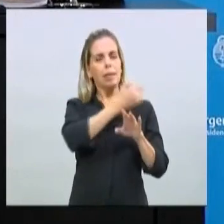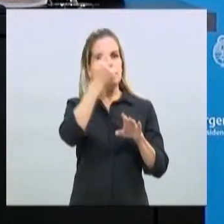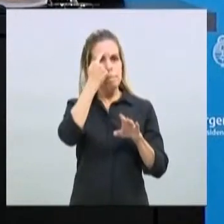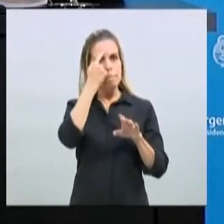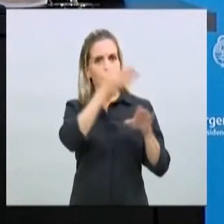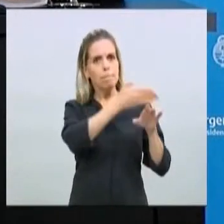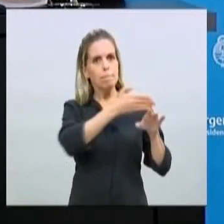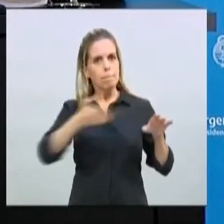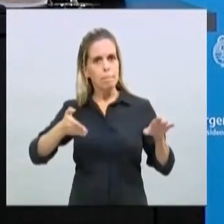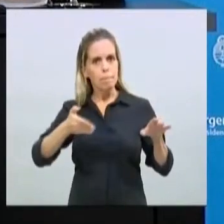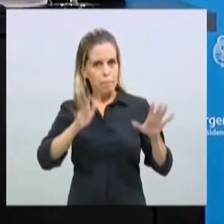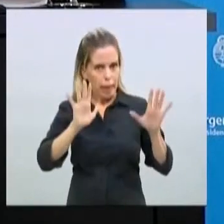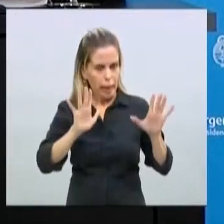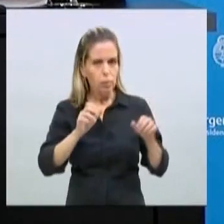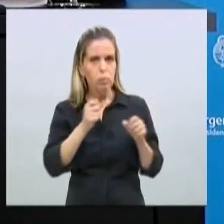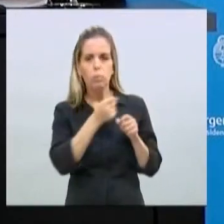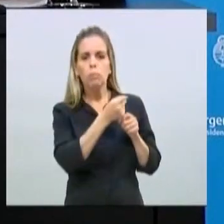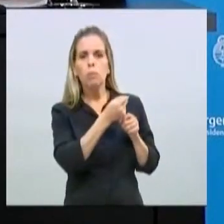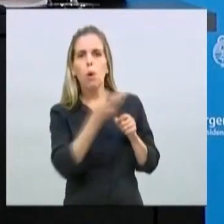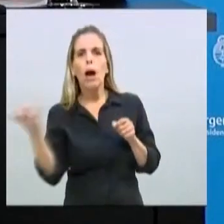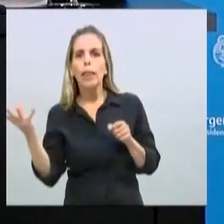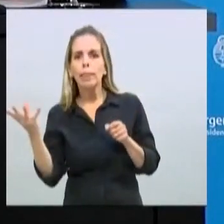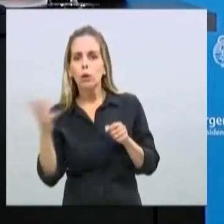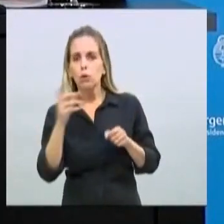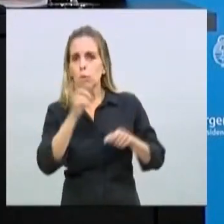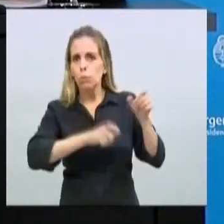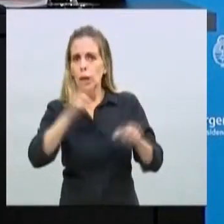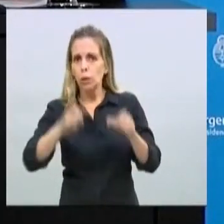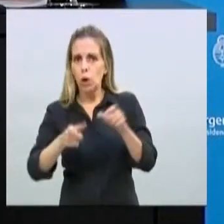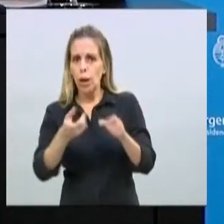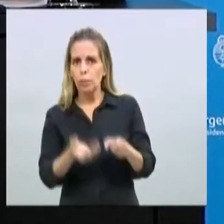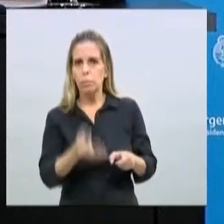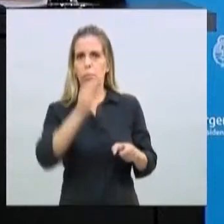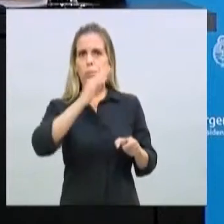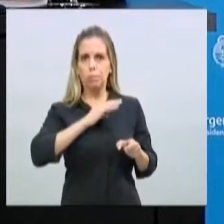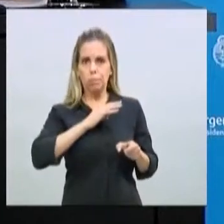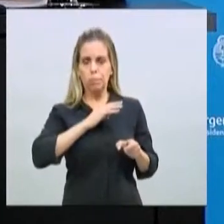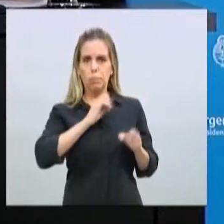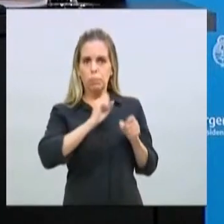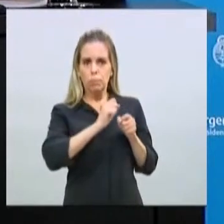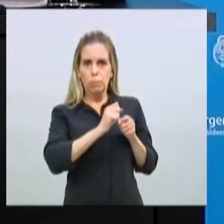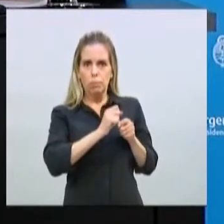la cantidad de casos se ha logrado ralentizar un poco más.